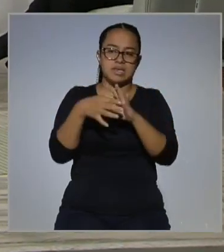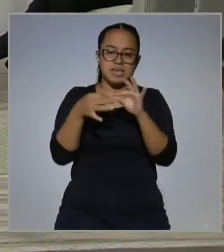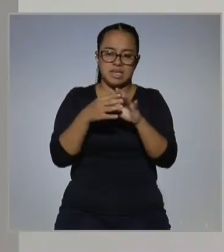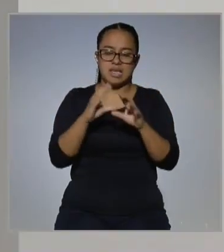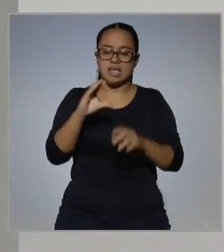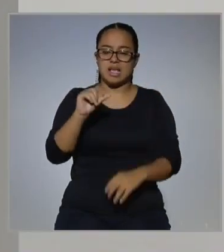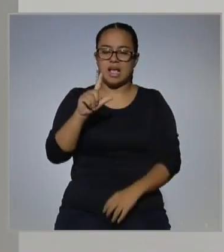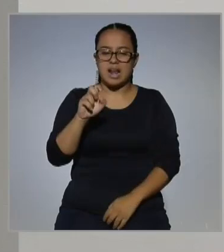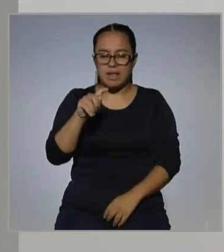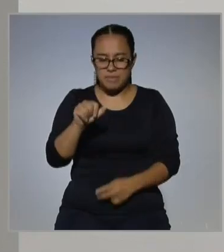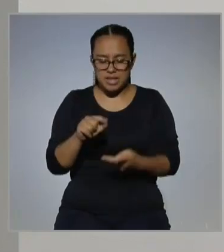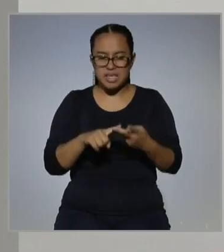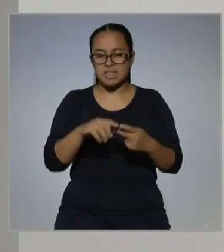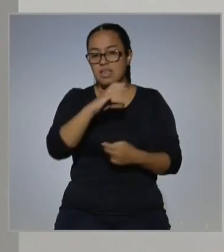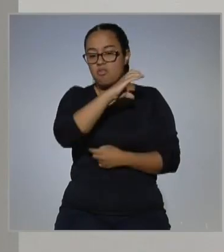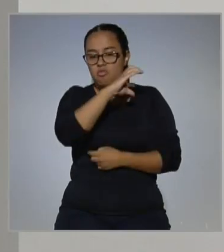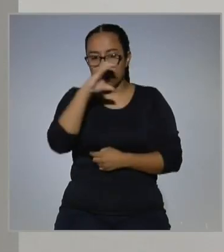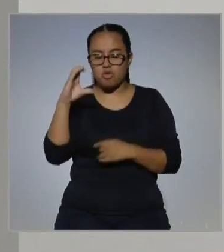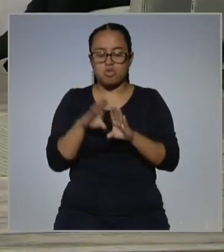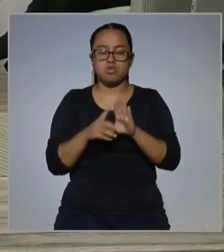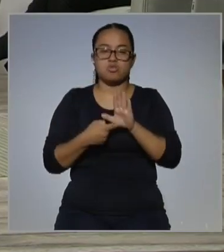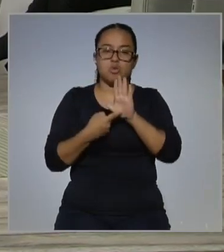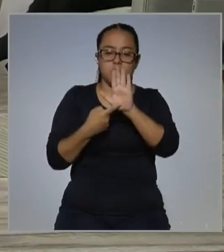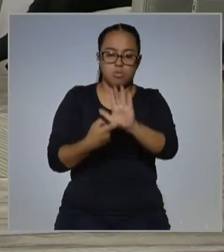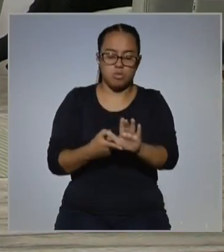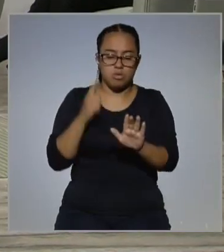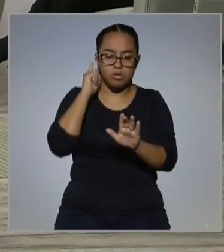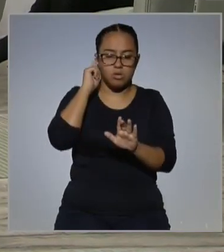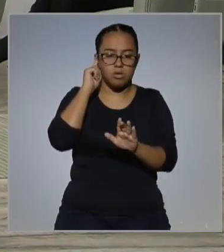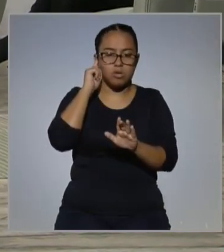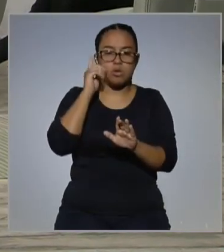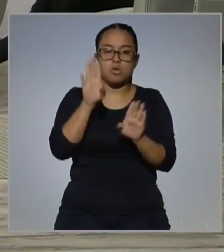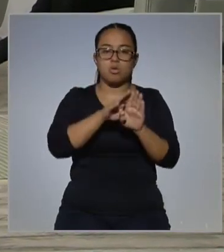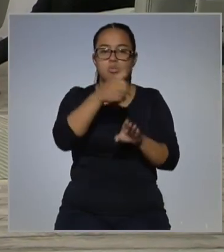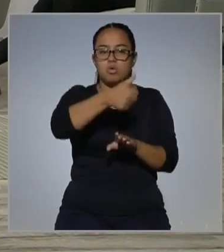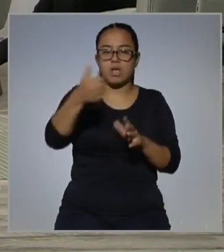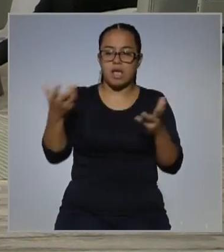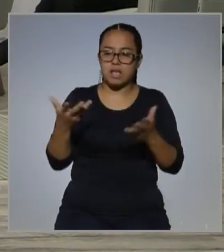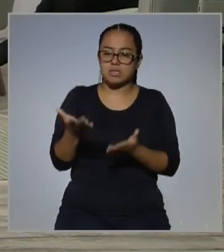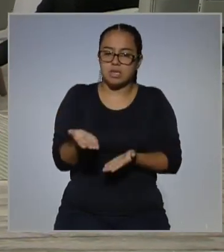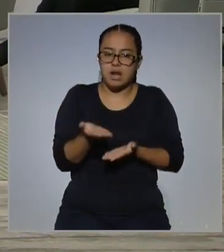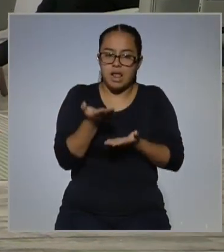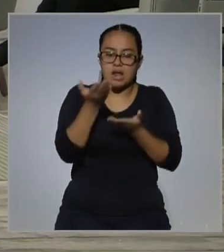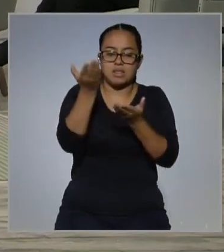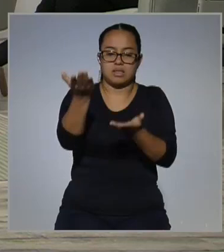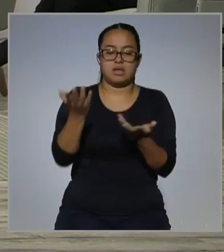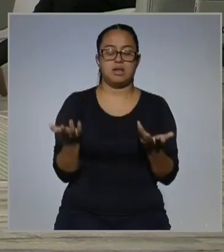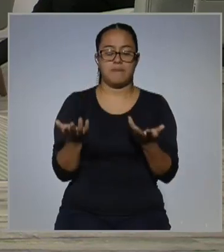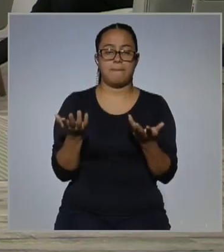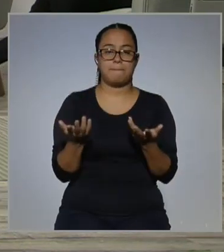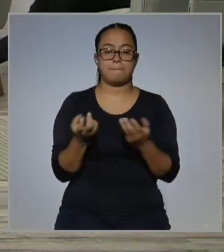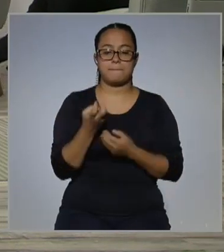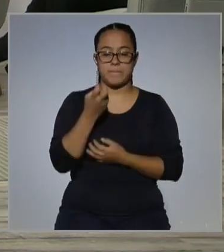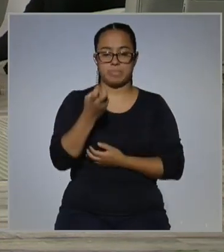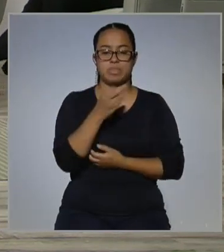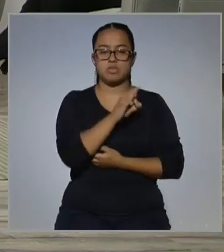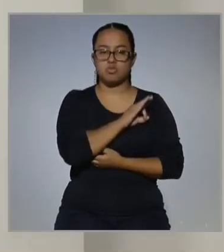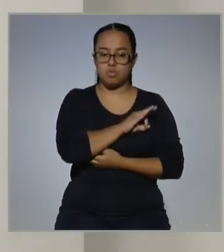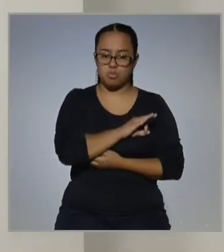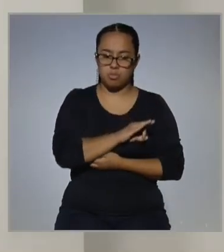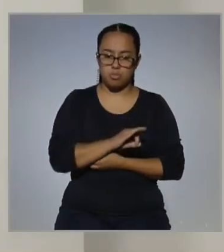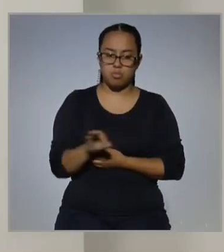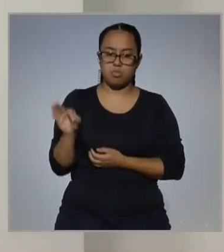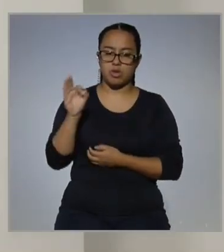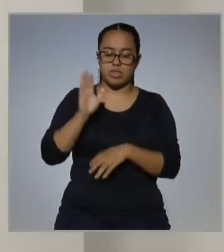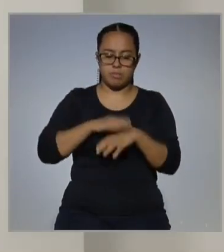compartido, son estas fotos de la forma en la que hacemos nuestros altares, nos da la posibilidad de